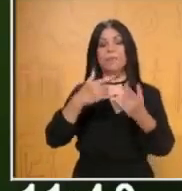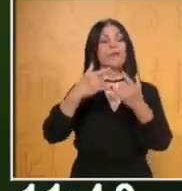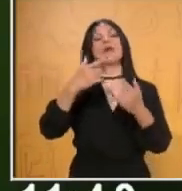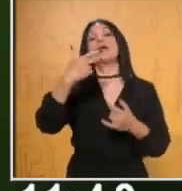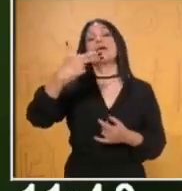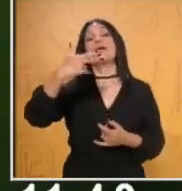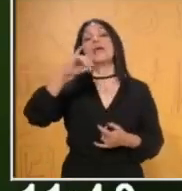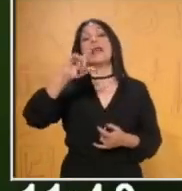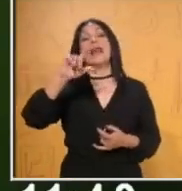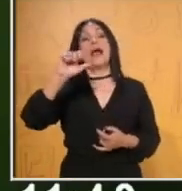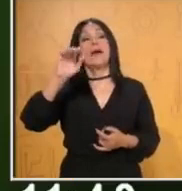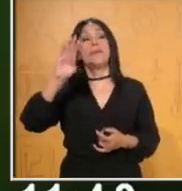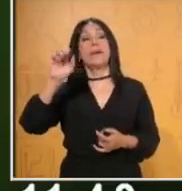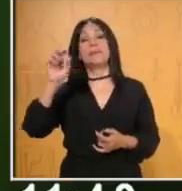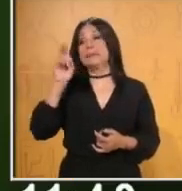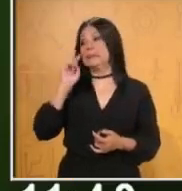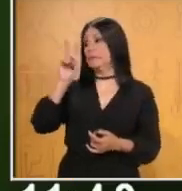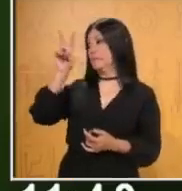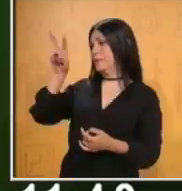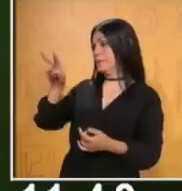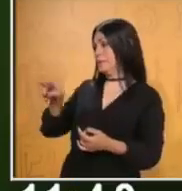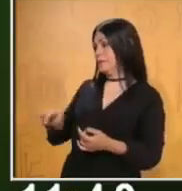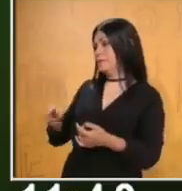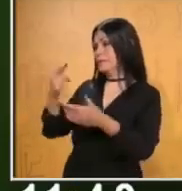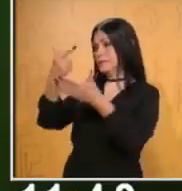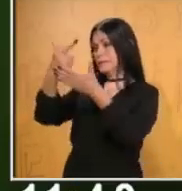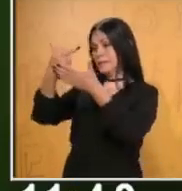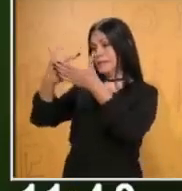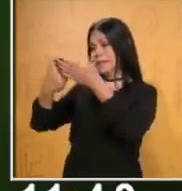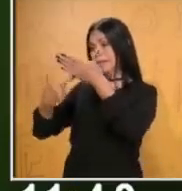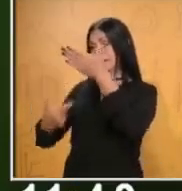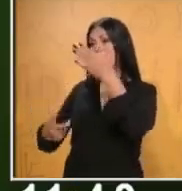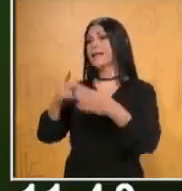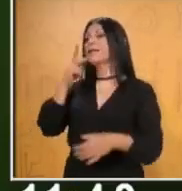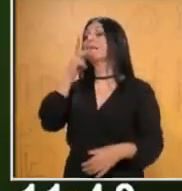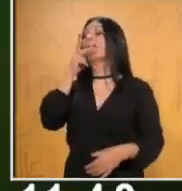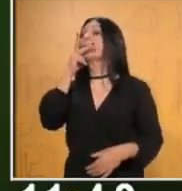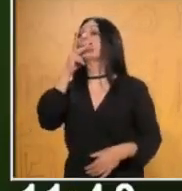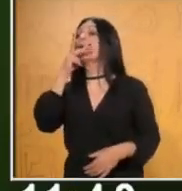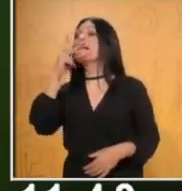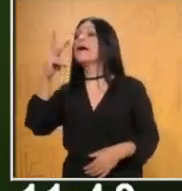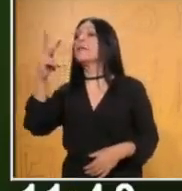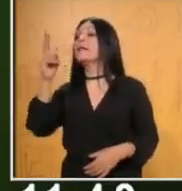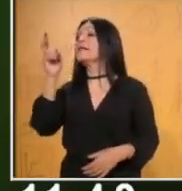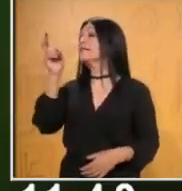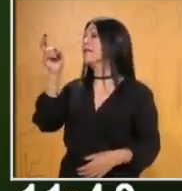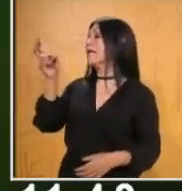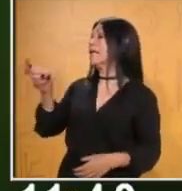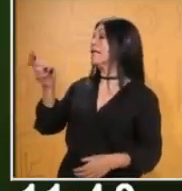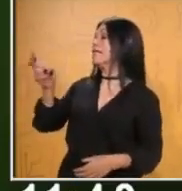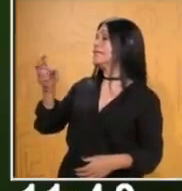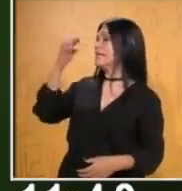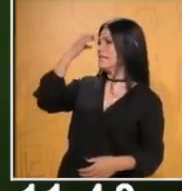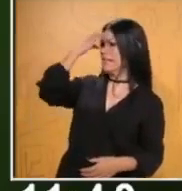canillas, brizna, refulgía, espetó, súbditos,